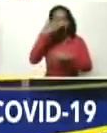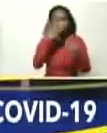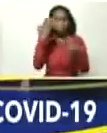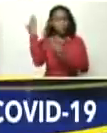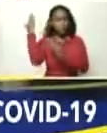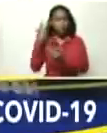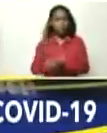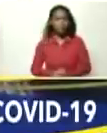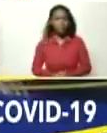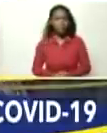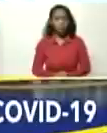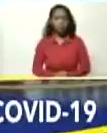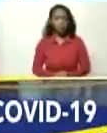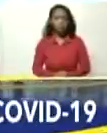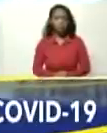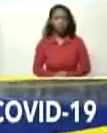adelante.